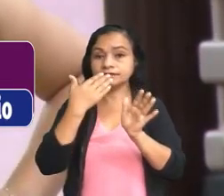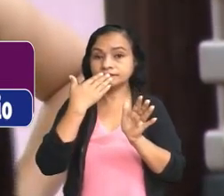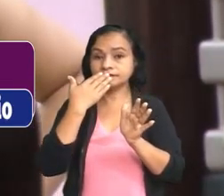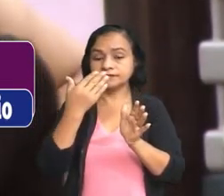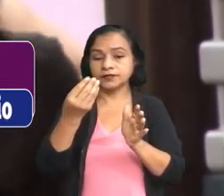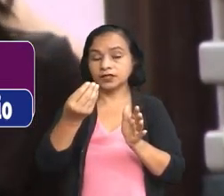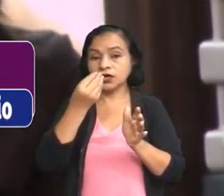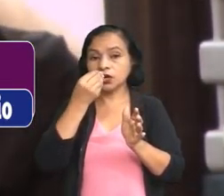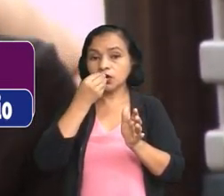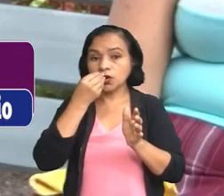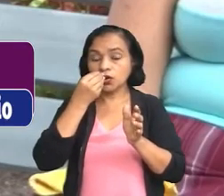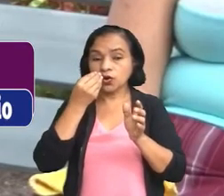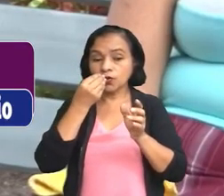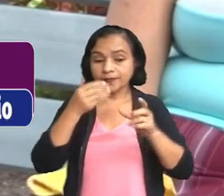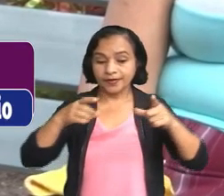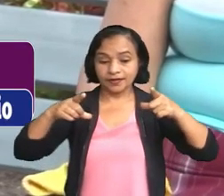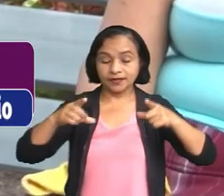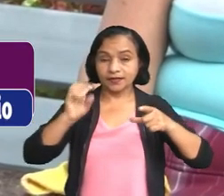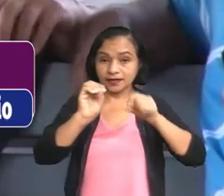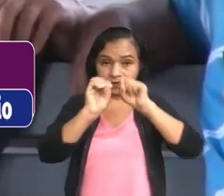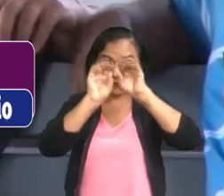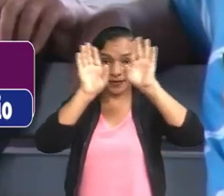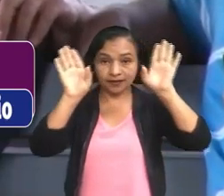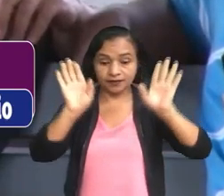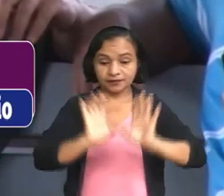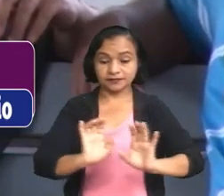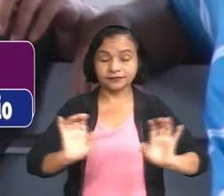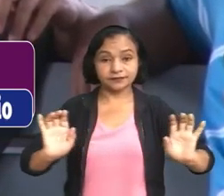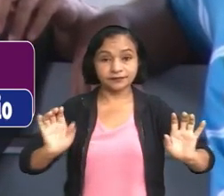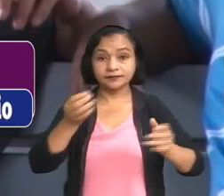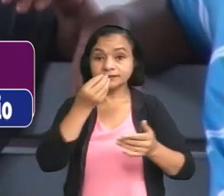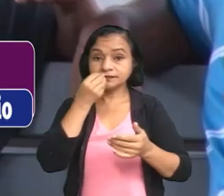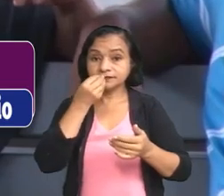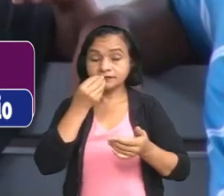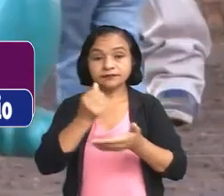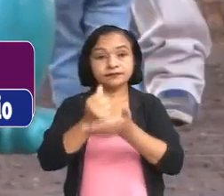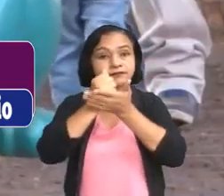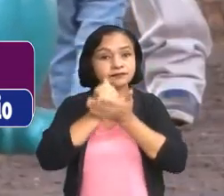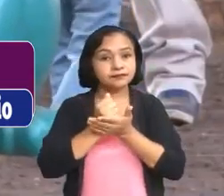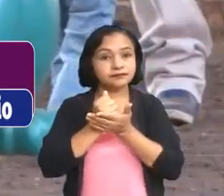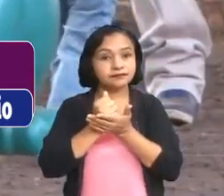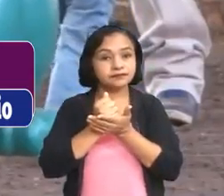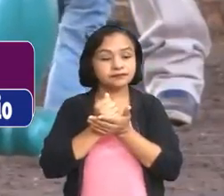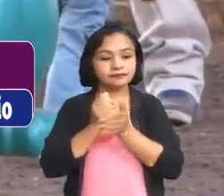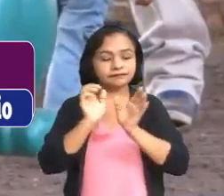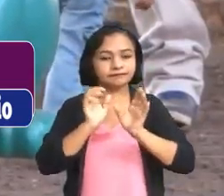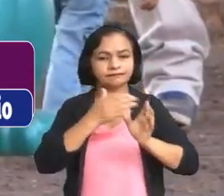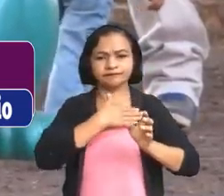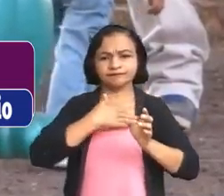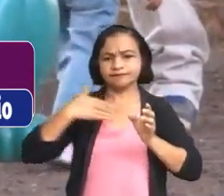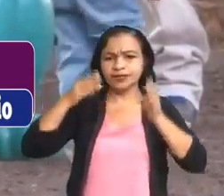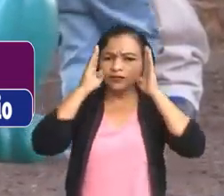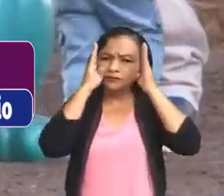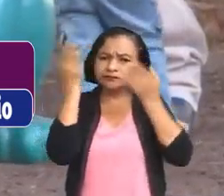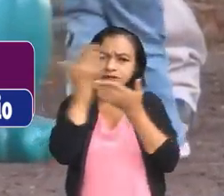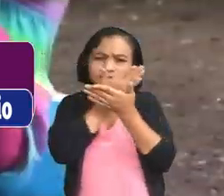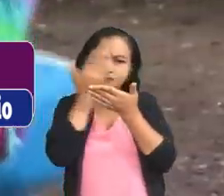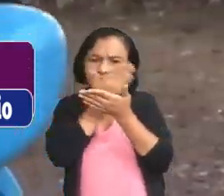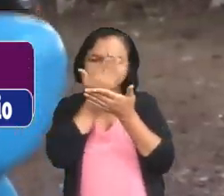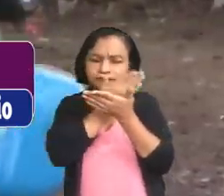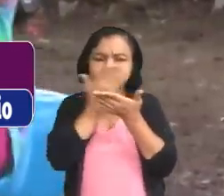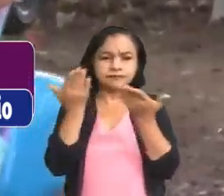merienda escolar, que es otra política del Estado, la merienda escolar a que nos va a llevar a que tengamos un mejor rendimiento académico y por